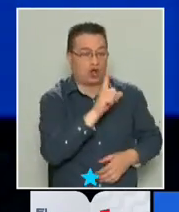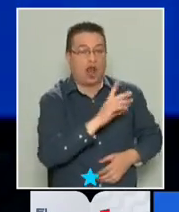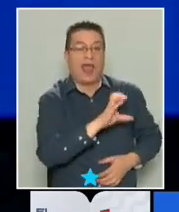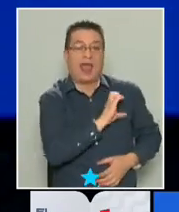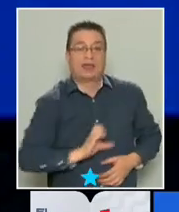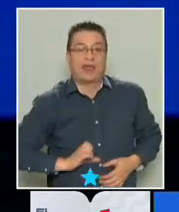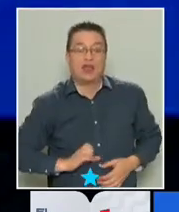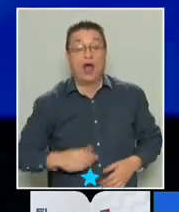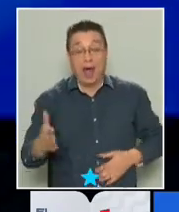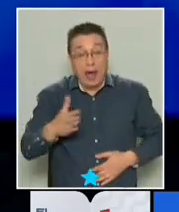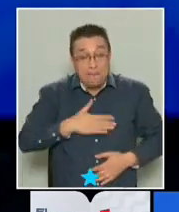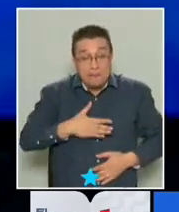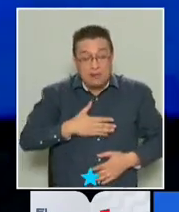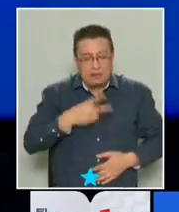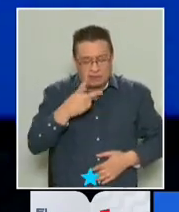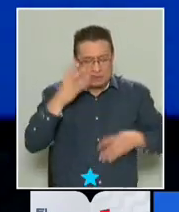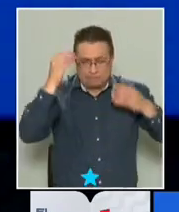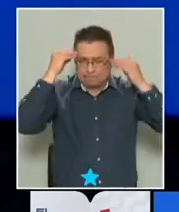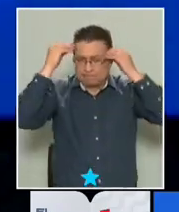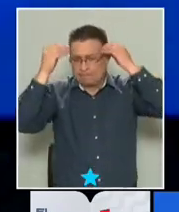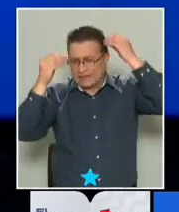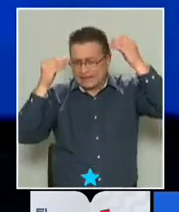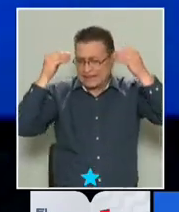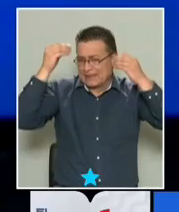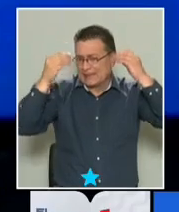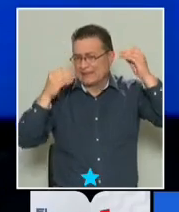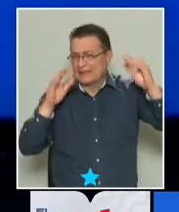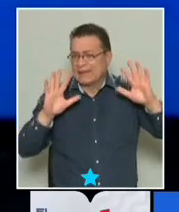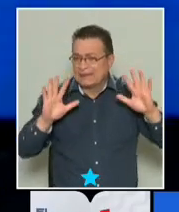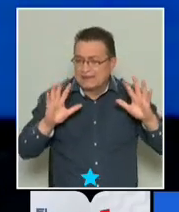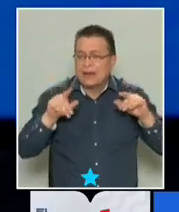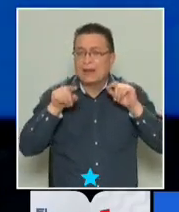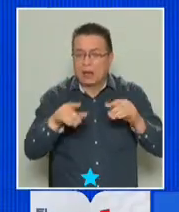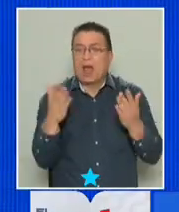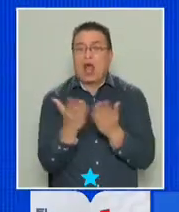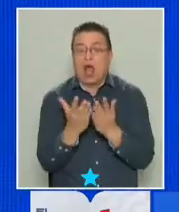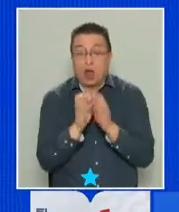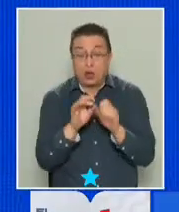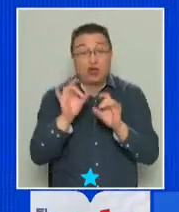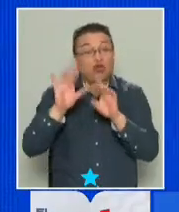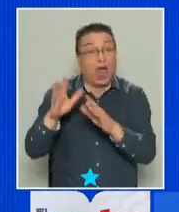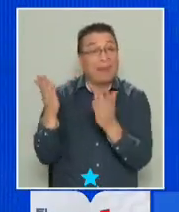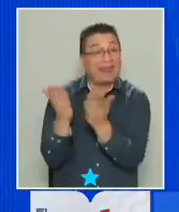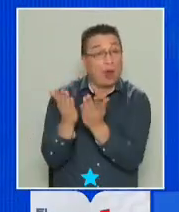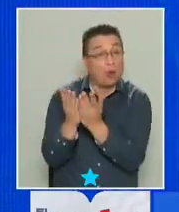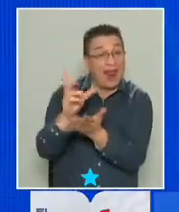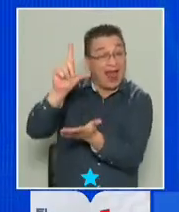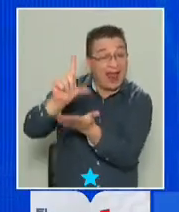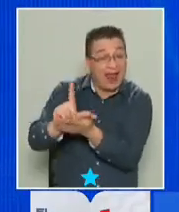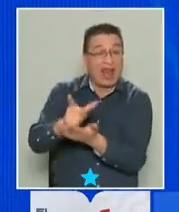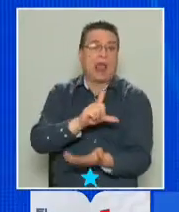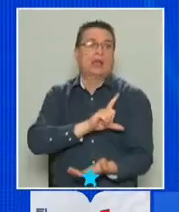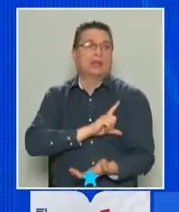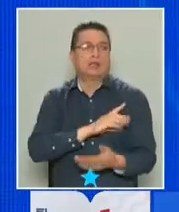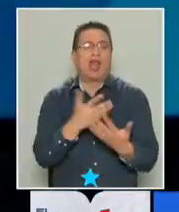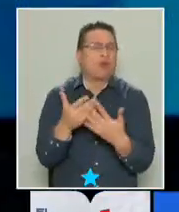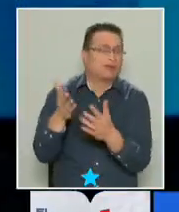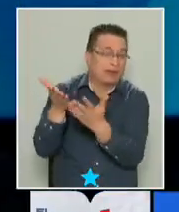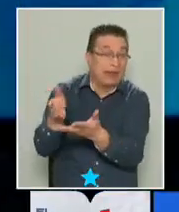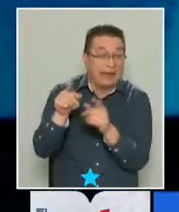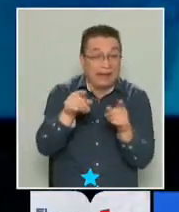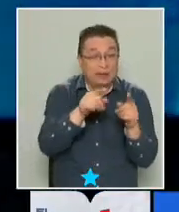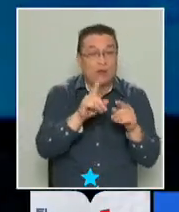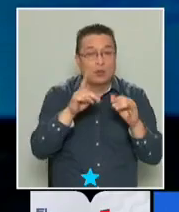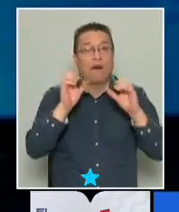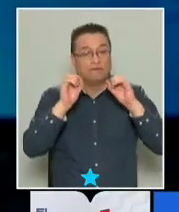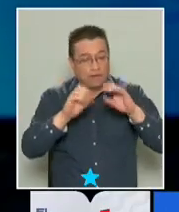eso a mí a mí me hace un poco de ruido porque si es no es sólo la educación que tú recibes en el colegio en la escuela liceo en etcétera sino